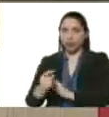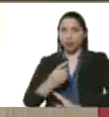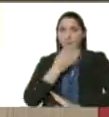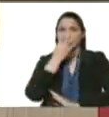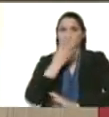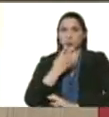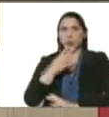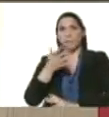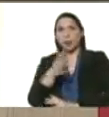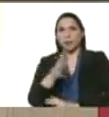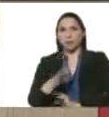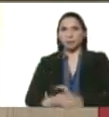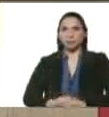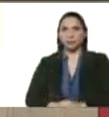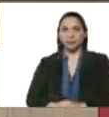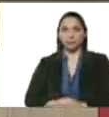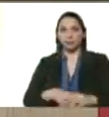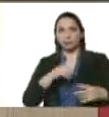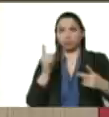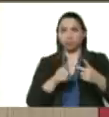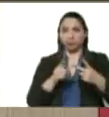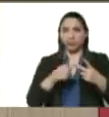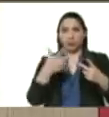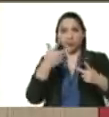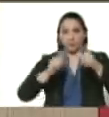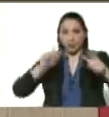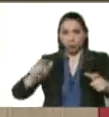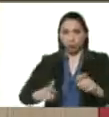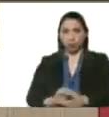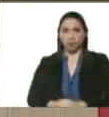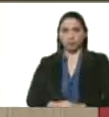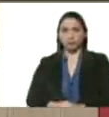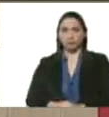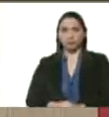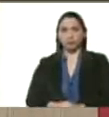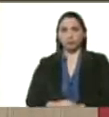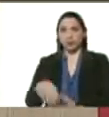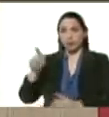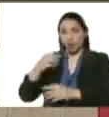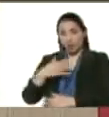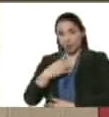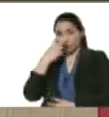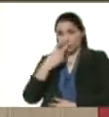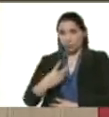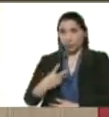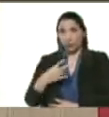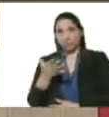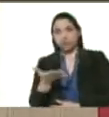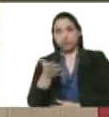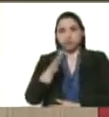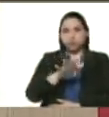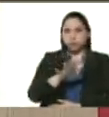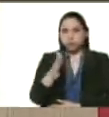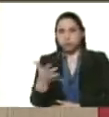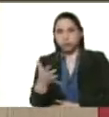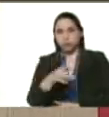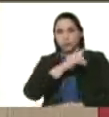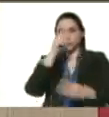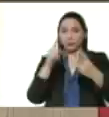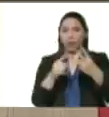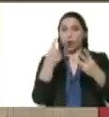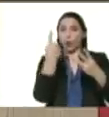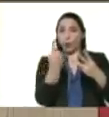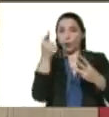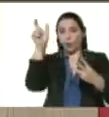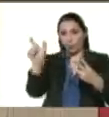respiratoria leve, tenemos a 3 pacientes en condición respiratoria moderada y un